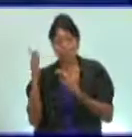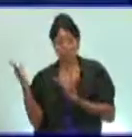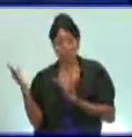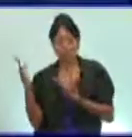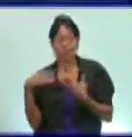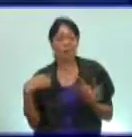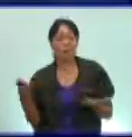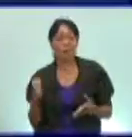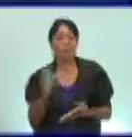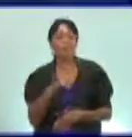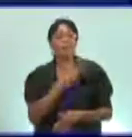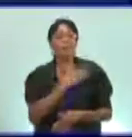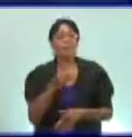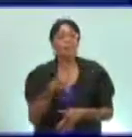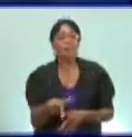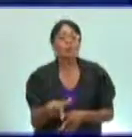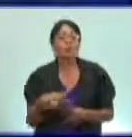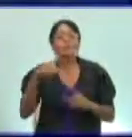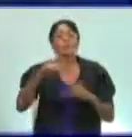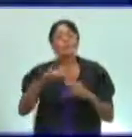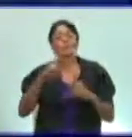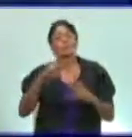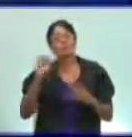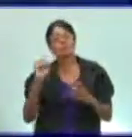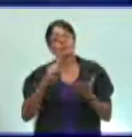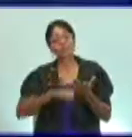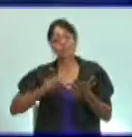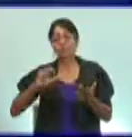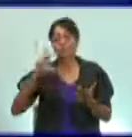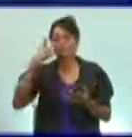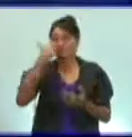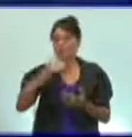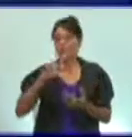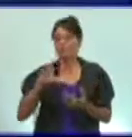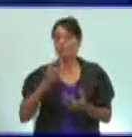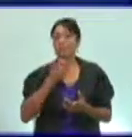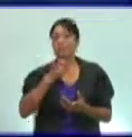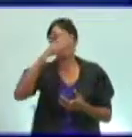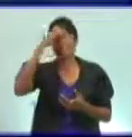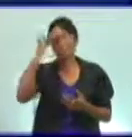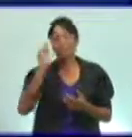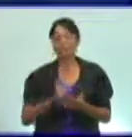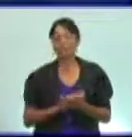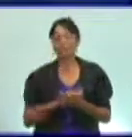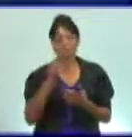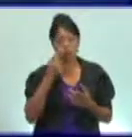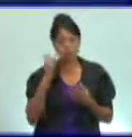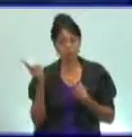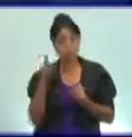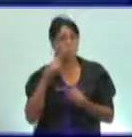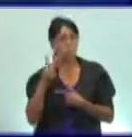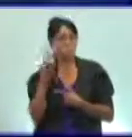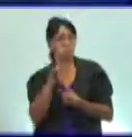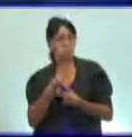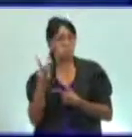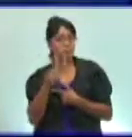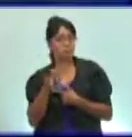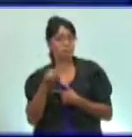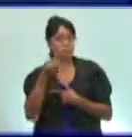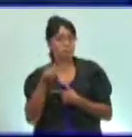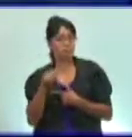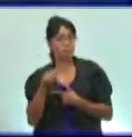y subtropicales donde se forman los ciclones tropicales y extratropicales. Si observamos acá, la zona